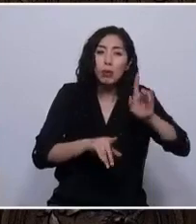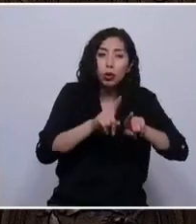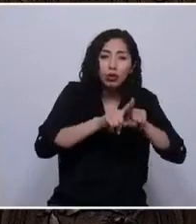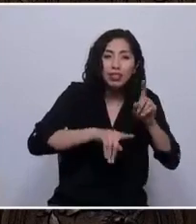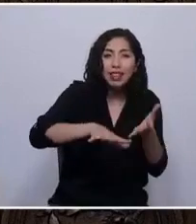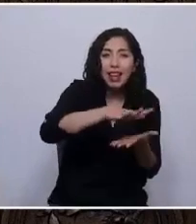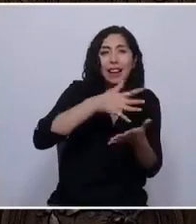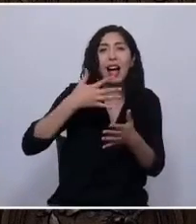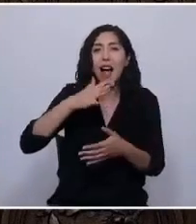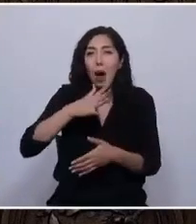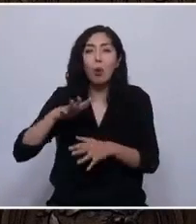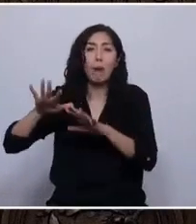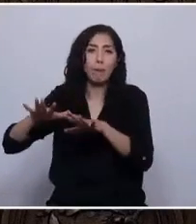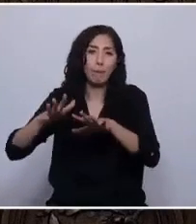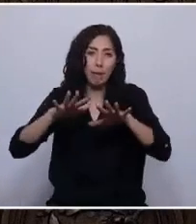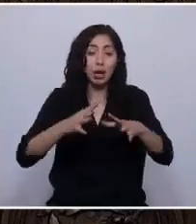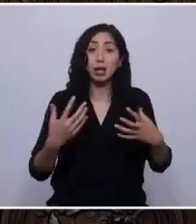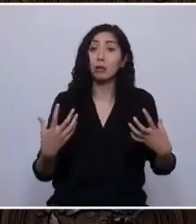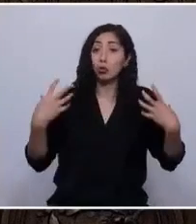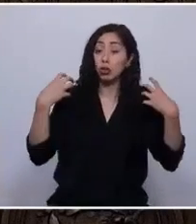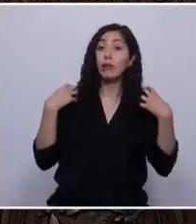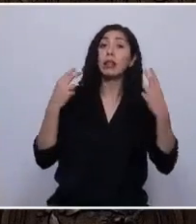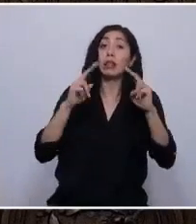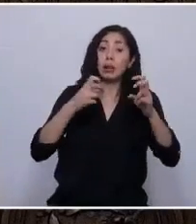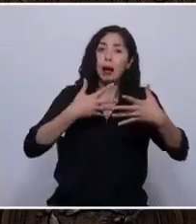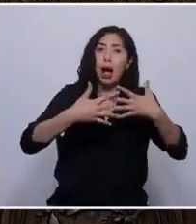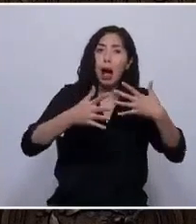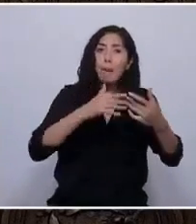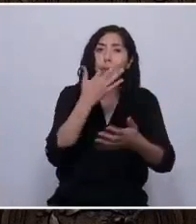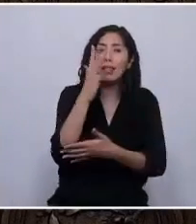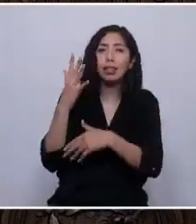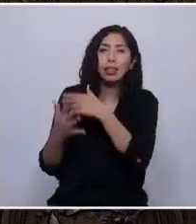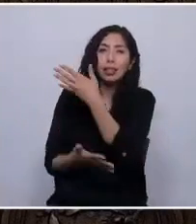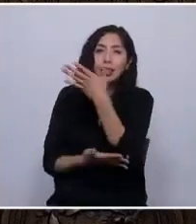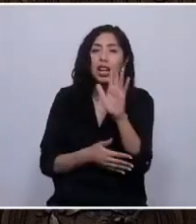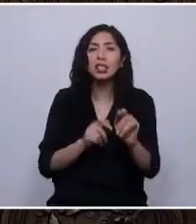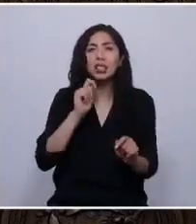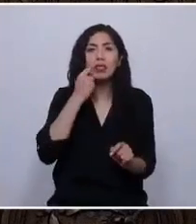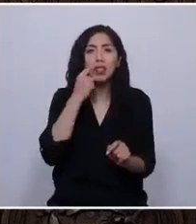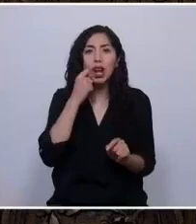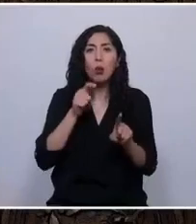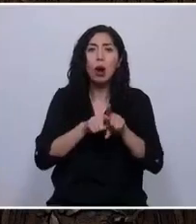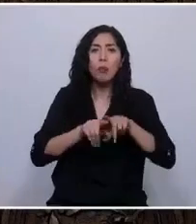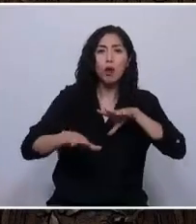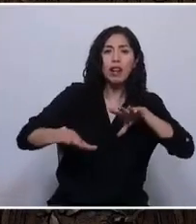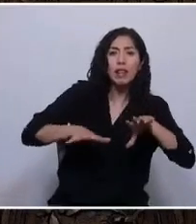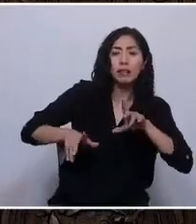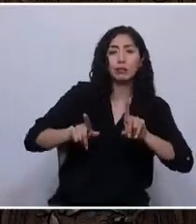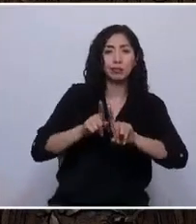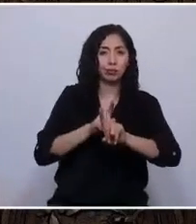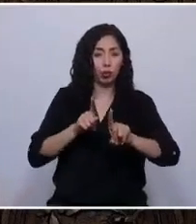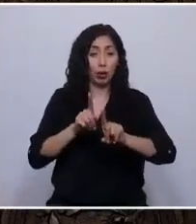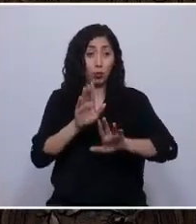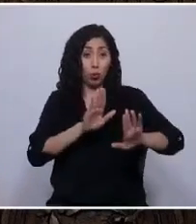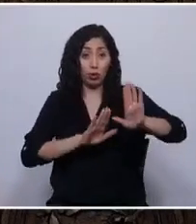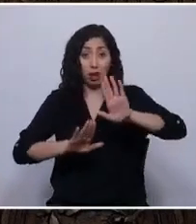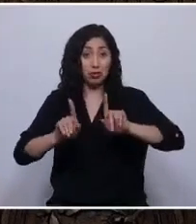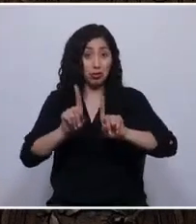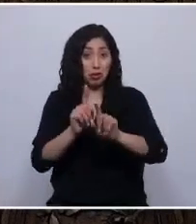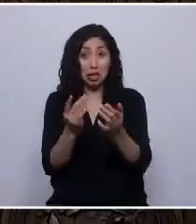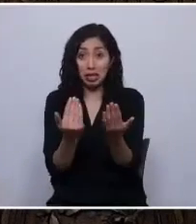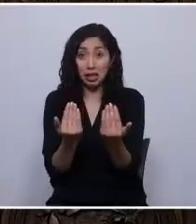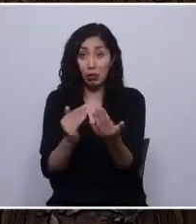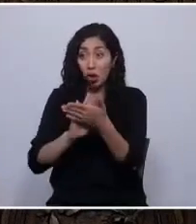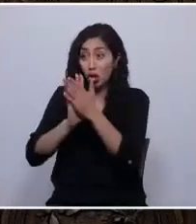mar. Responsabilidad en materia medioambiental no es sinónimo de inmovilidad. Para cuidar nuestro ambiente no necesitamos dejarlo